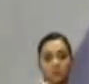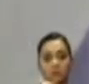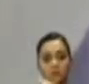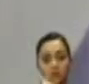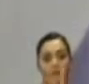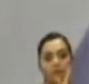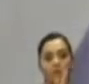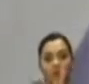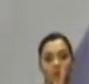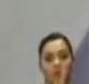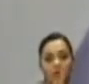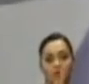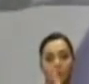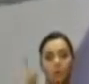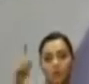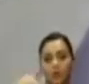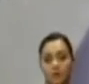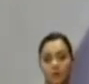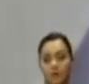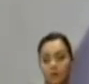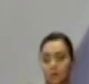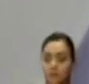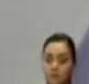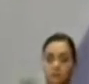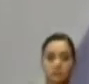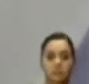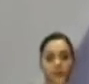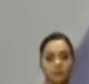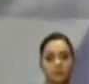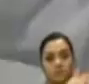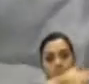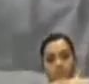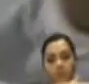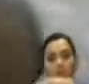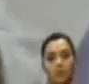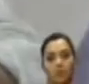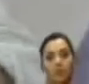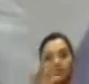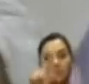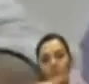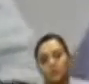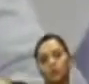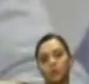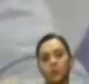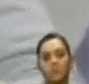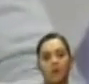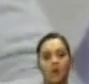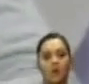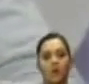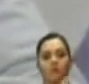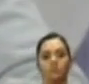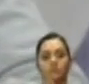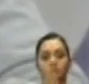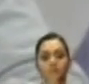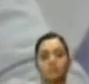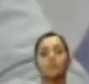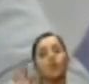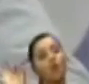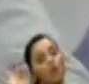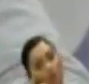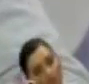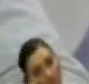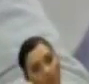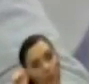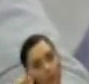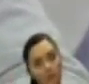en Durán, luego a la 1 de la tarde la lancha al Parque Histórico hasta las 3 y luego volver al malecón todo el día. O pueden hacerlo durante